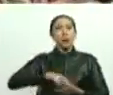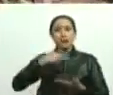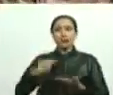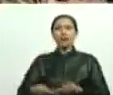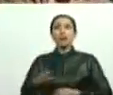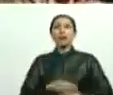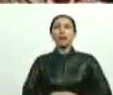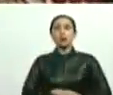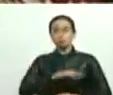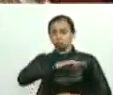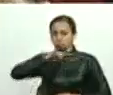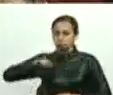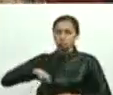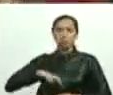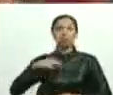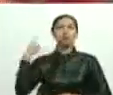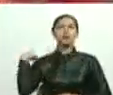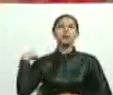Aquí no hay